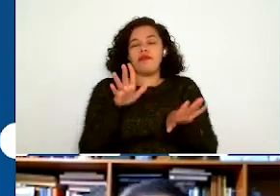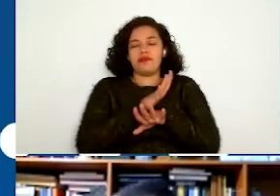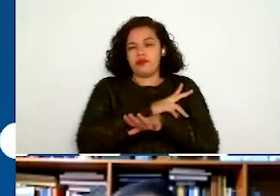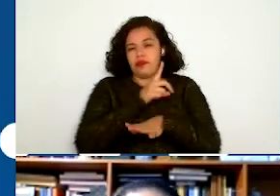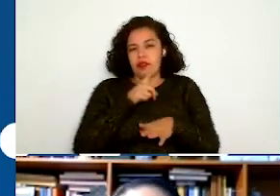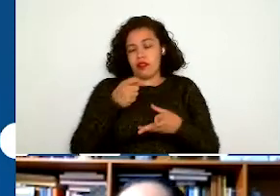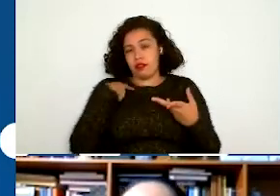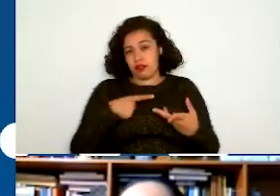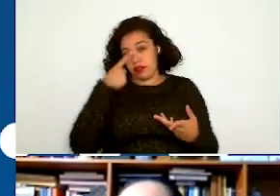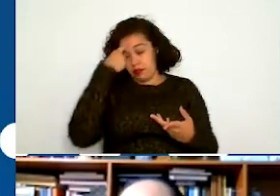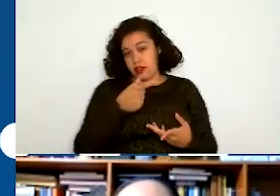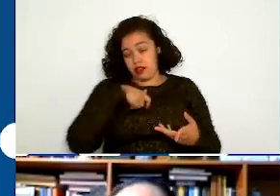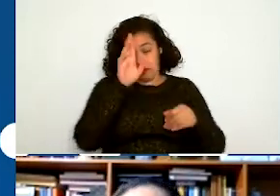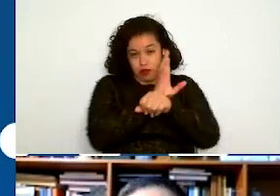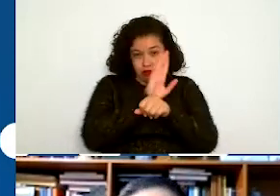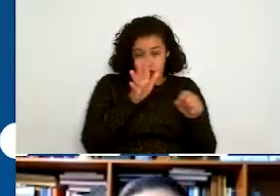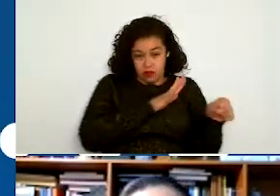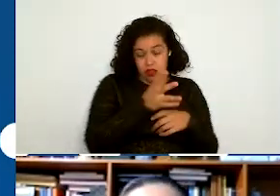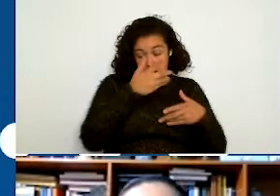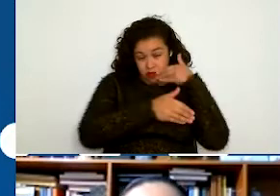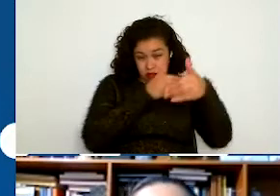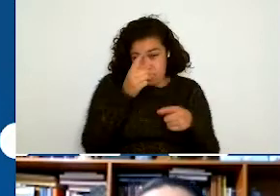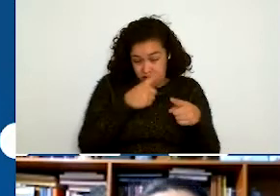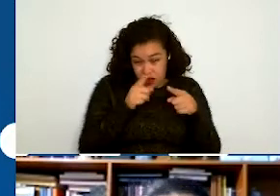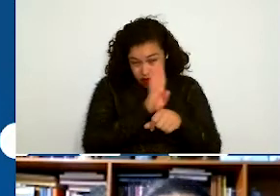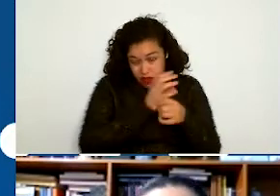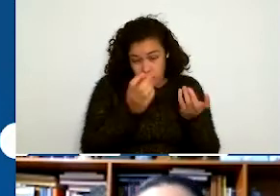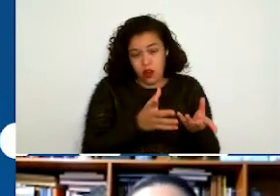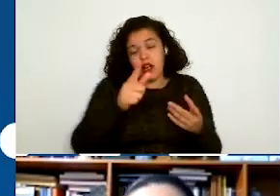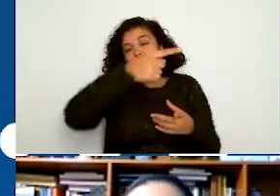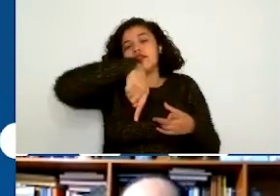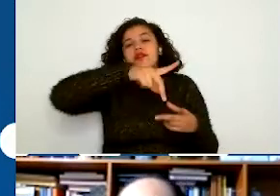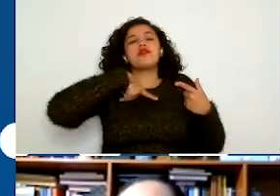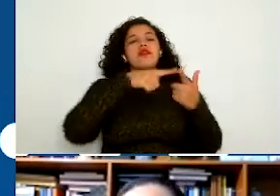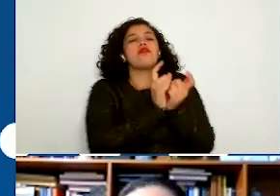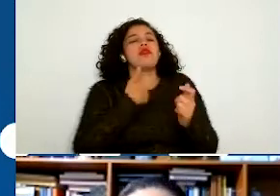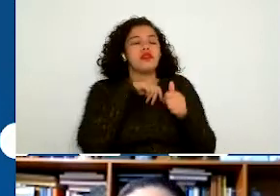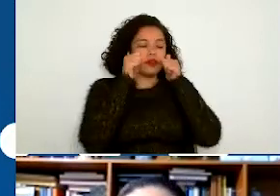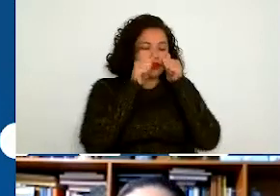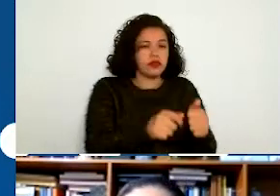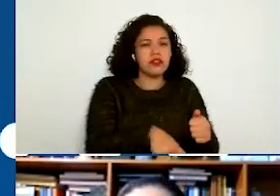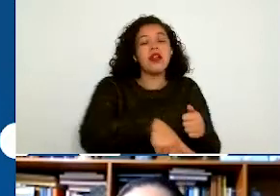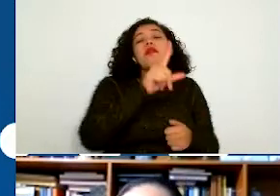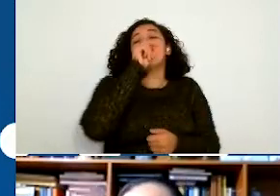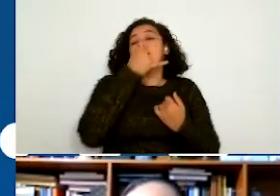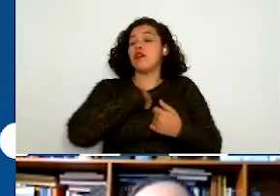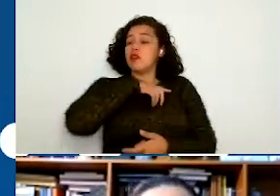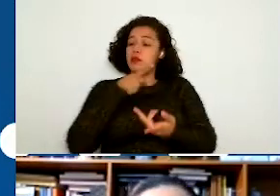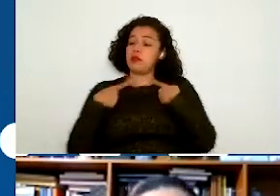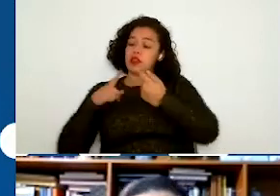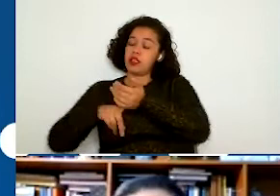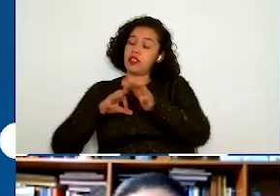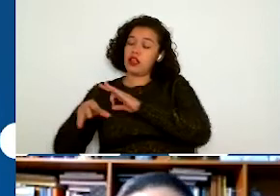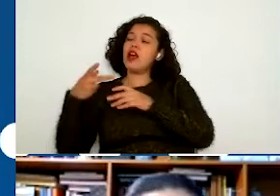final quien va a salir beneficiado en todo este proceso es la población con la que atendemos, pero también como trabajadores y por supuesto